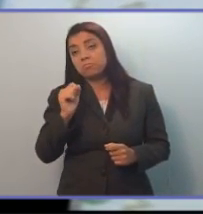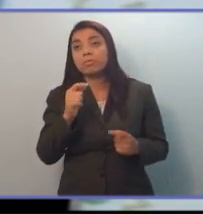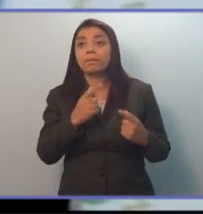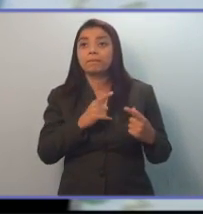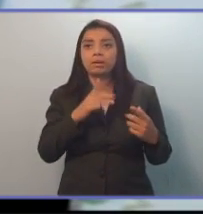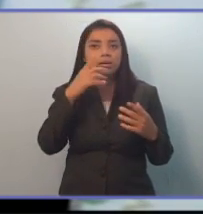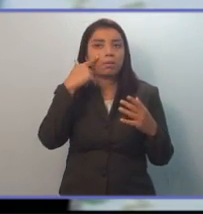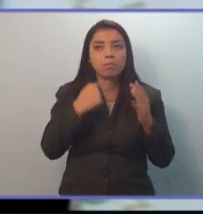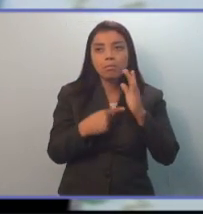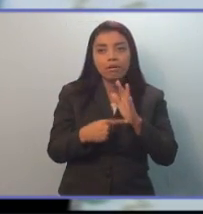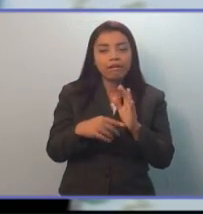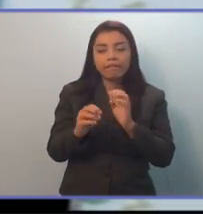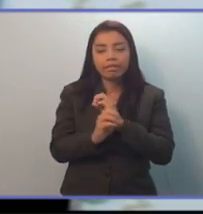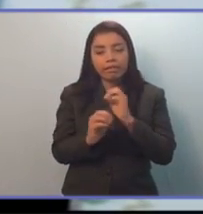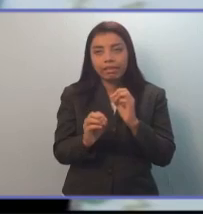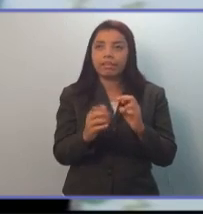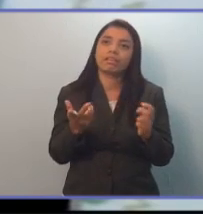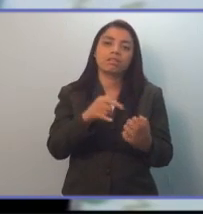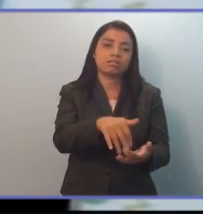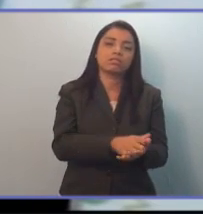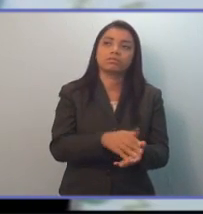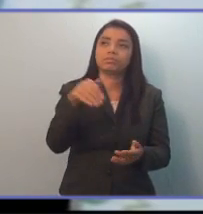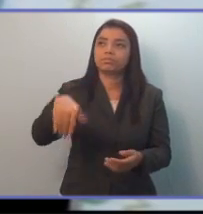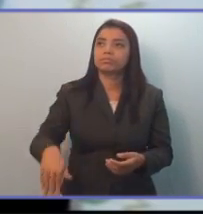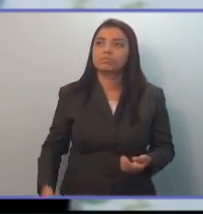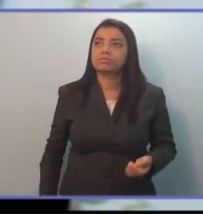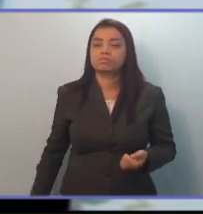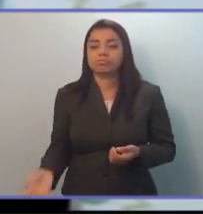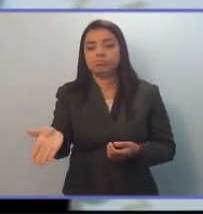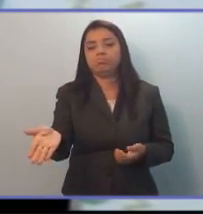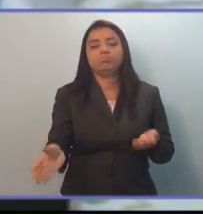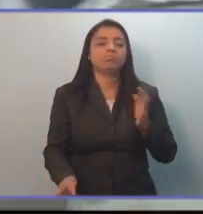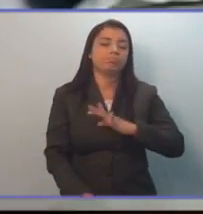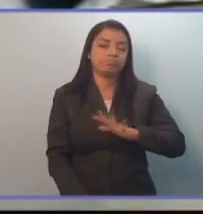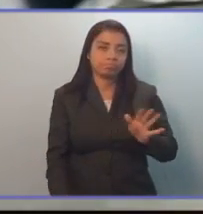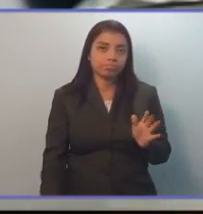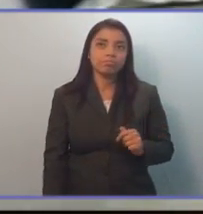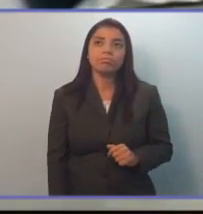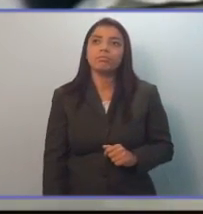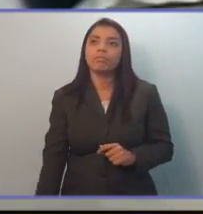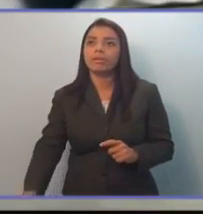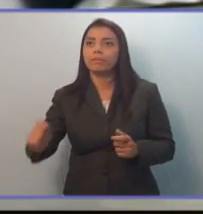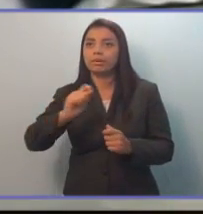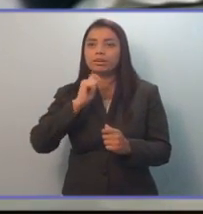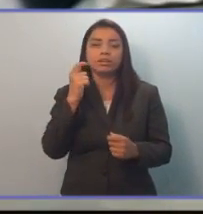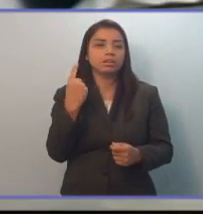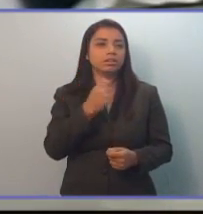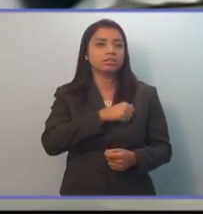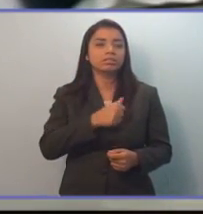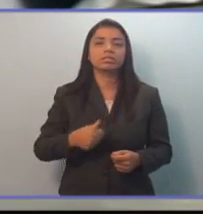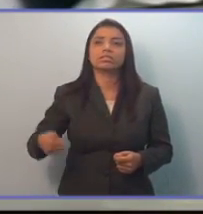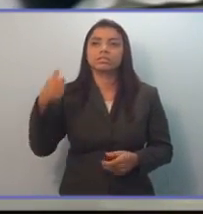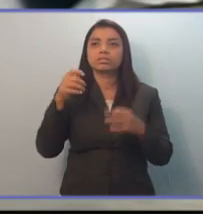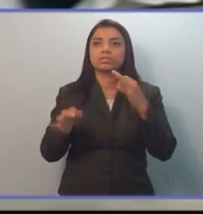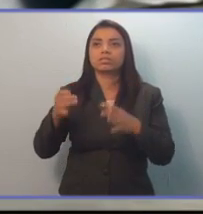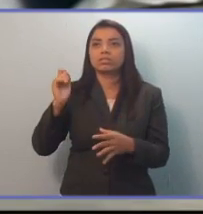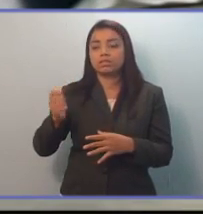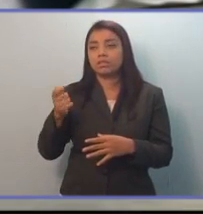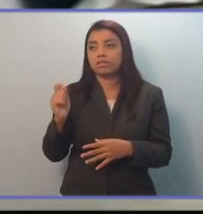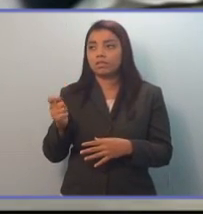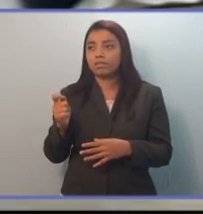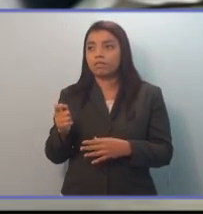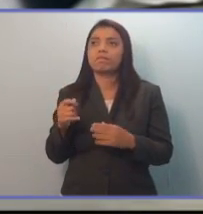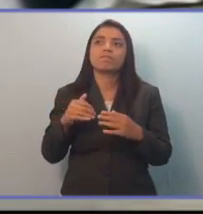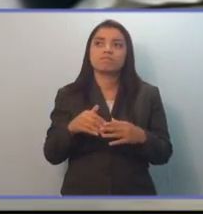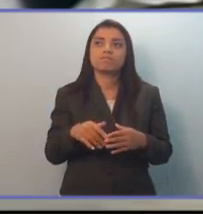esas circunstancias, se archivaron los casos. Entonces, creo que denuncias la mayor parte de funcionarios judiciales y a veces los funcionarios